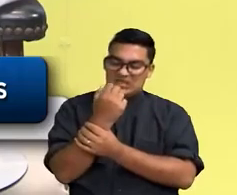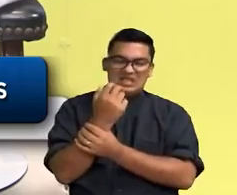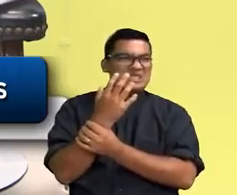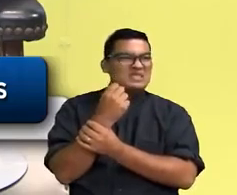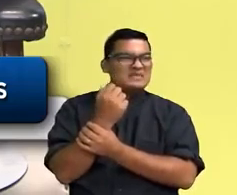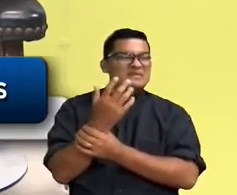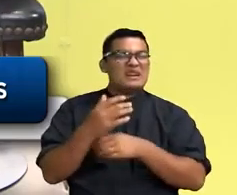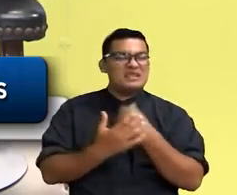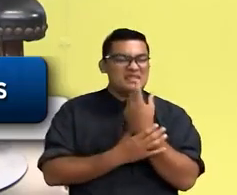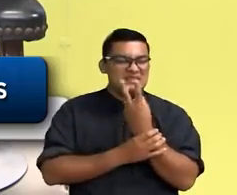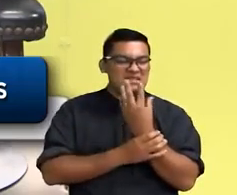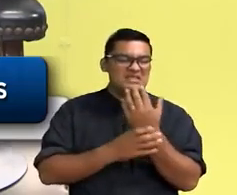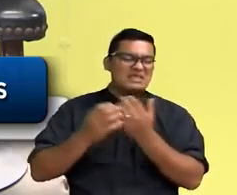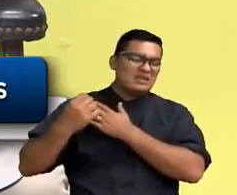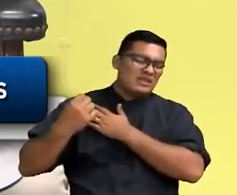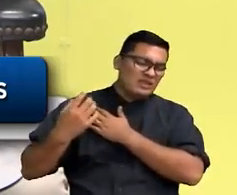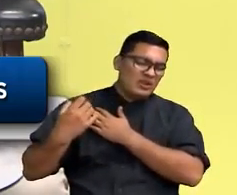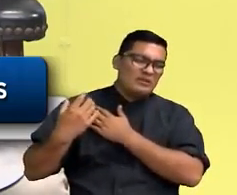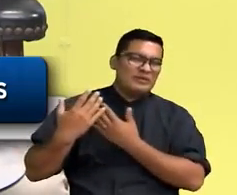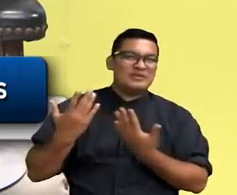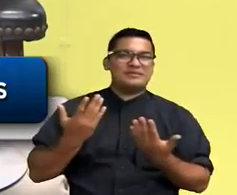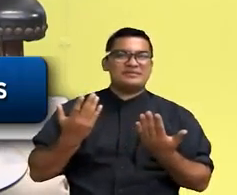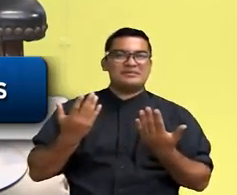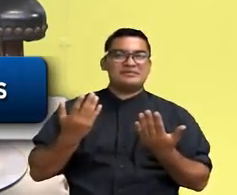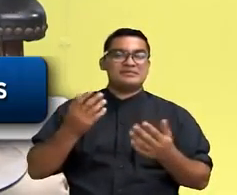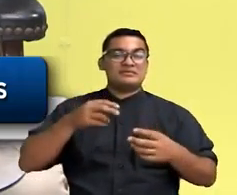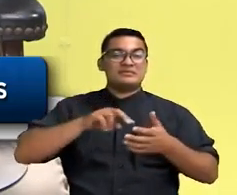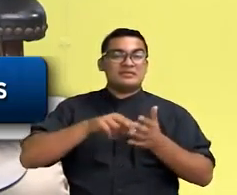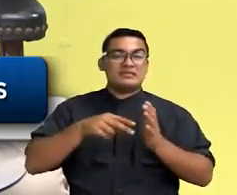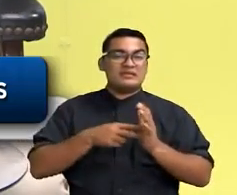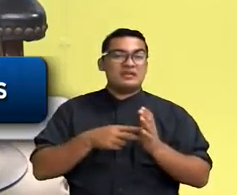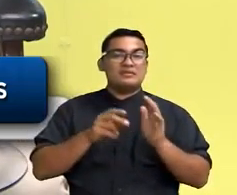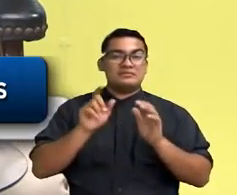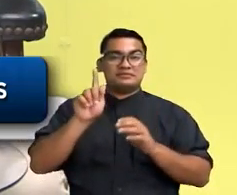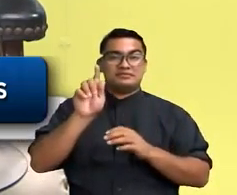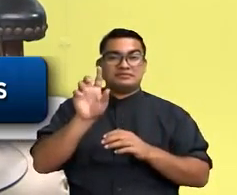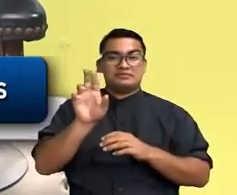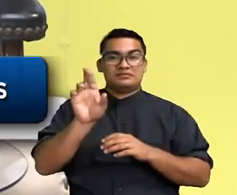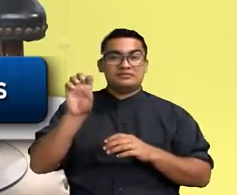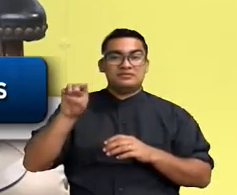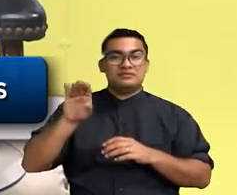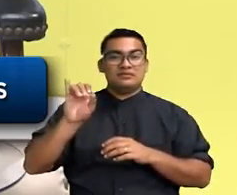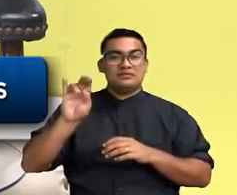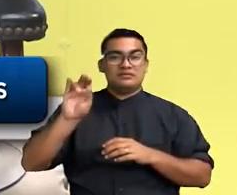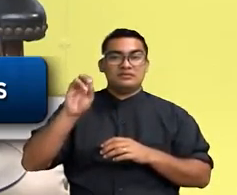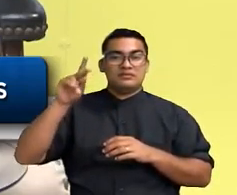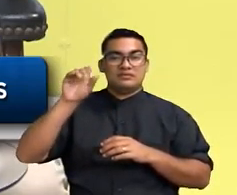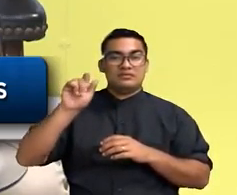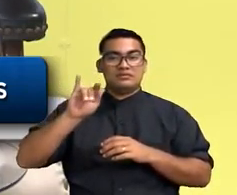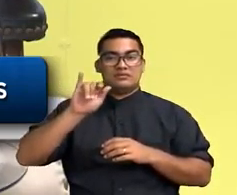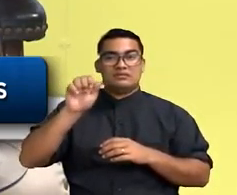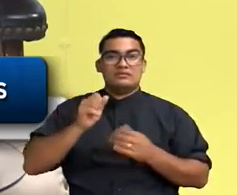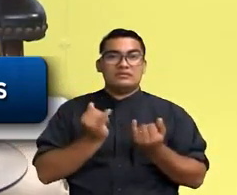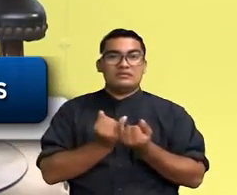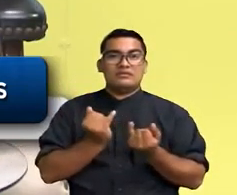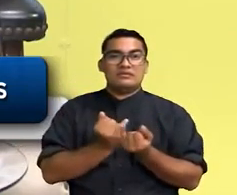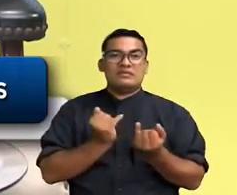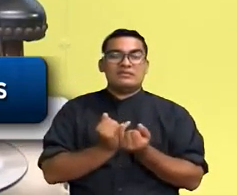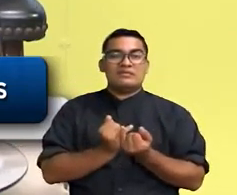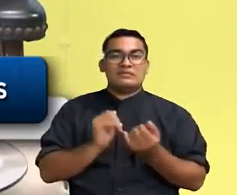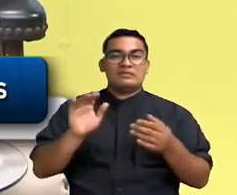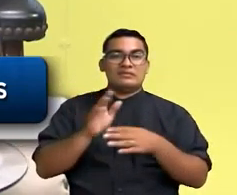muñeca, que entra dentro de las tendinopatías también, las epicondilitis, el codo del tenista,